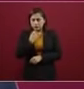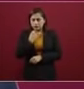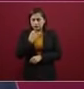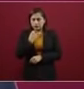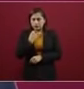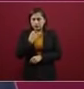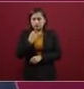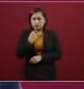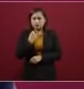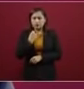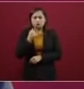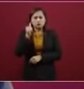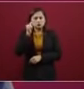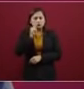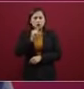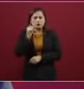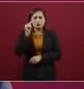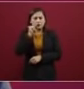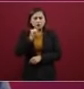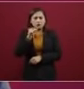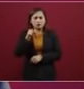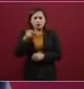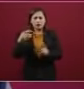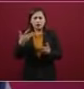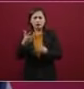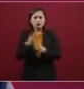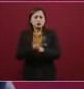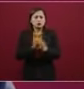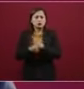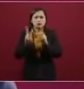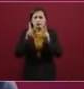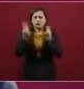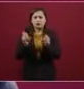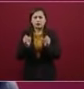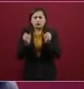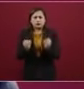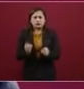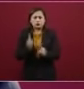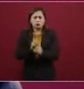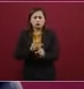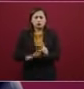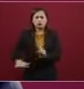los eventos en donde se ve afectada la seguridad pública.